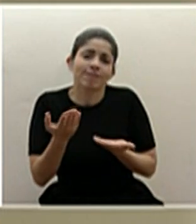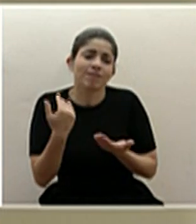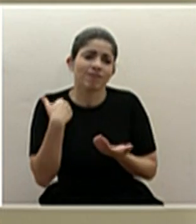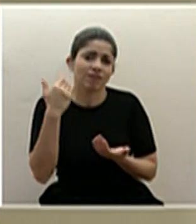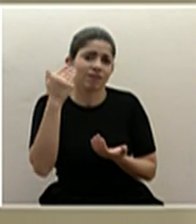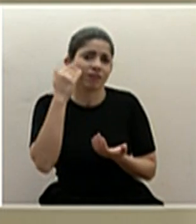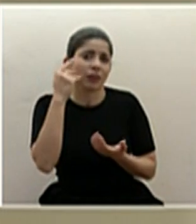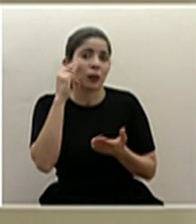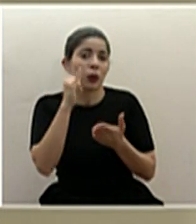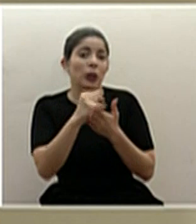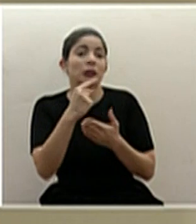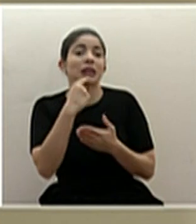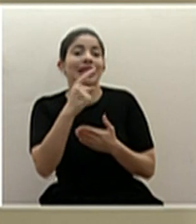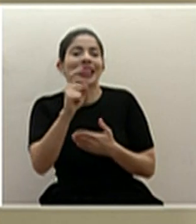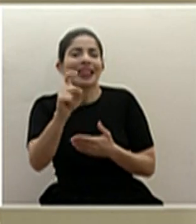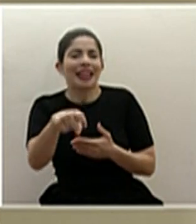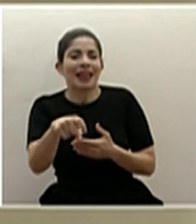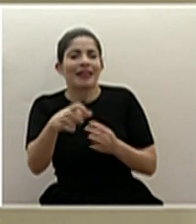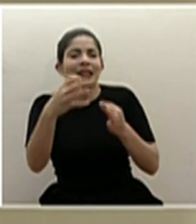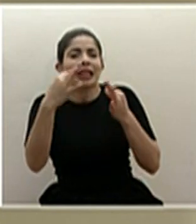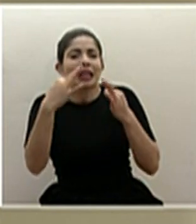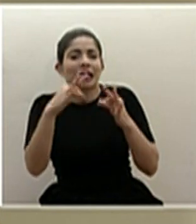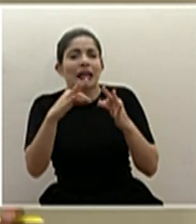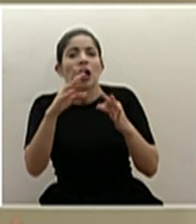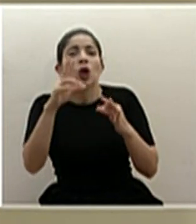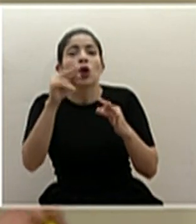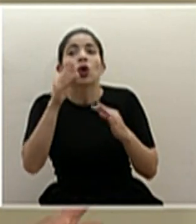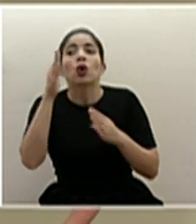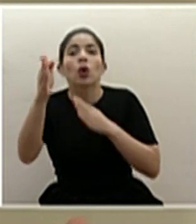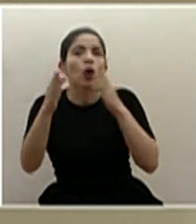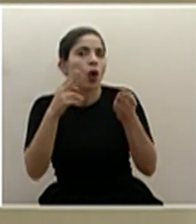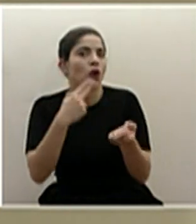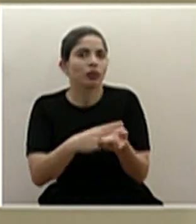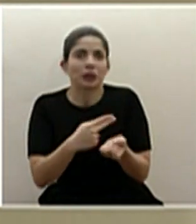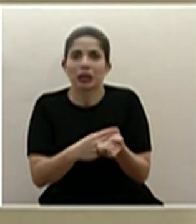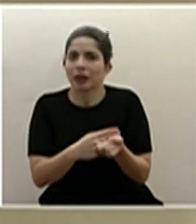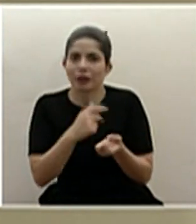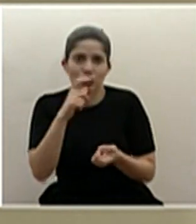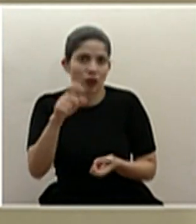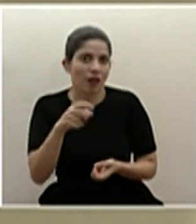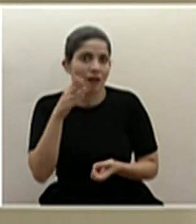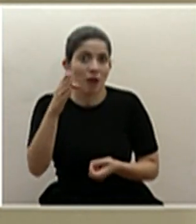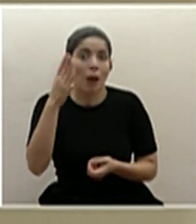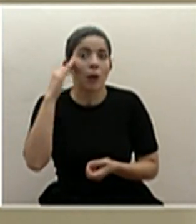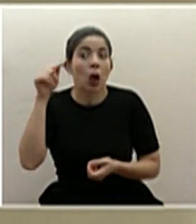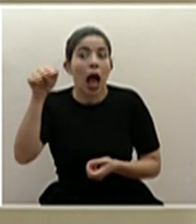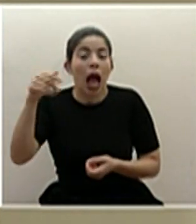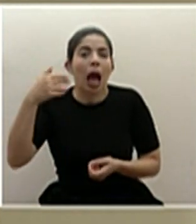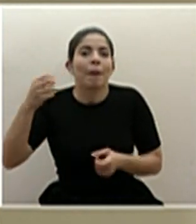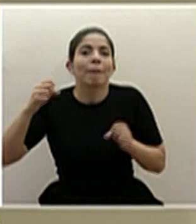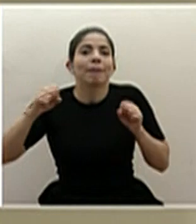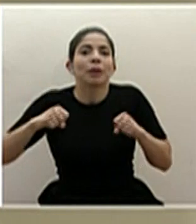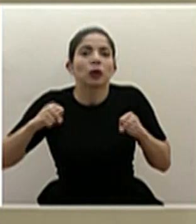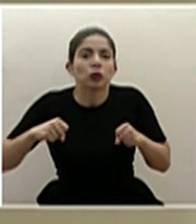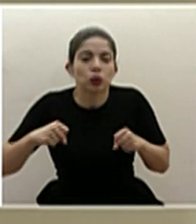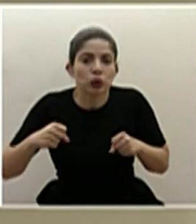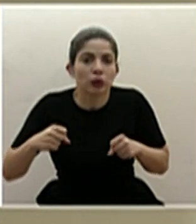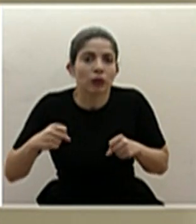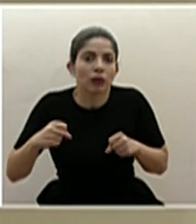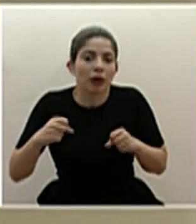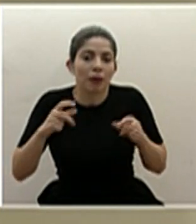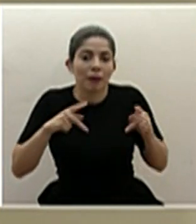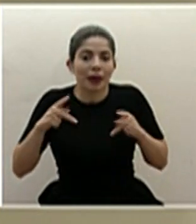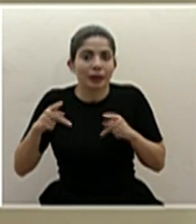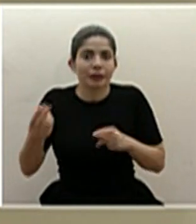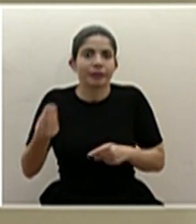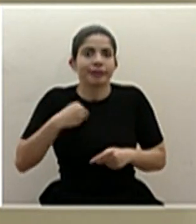hemos dicho, por eso es que hay que tratar de no ir a los centros de salud porque siempre pues eventualmente tienen un potencial de que las personas